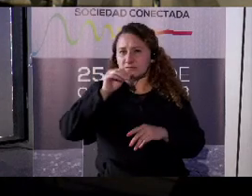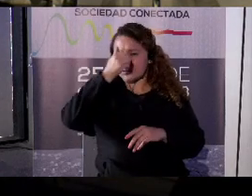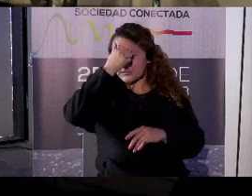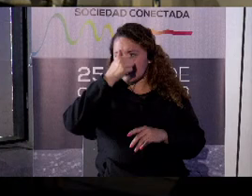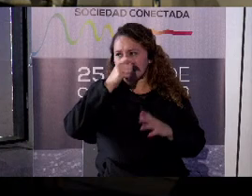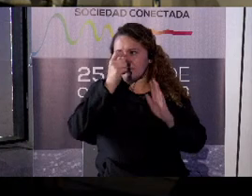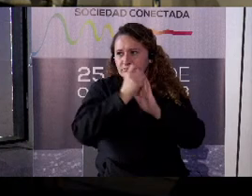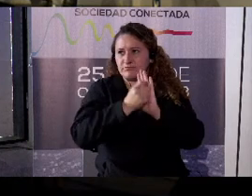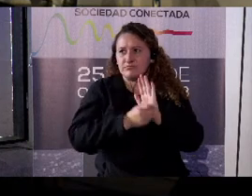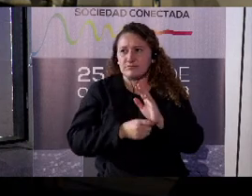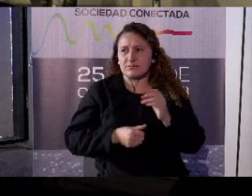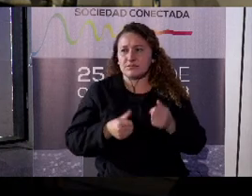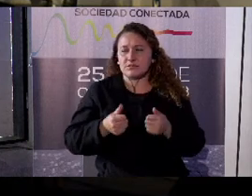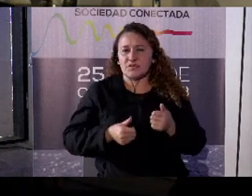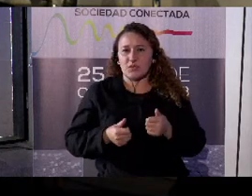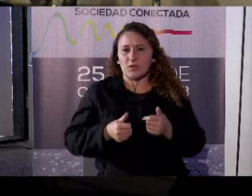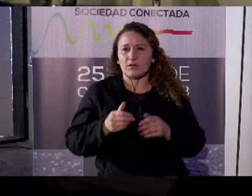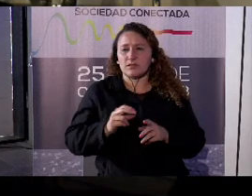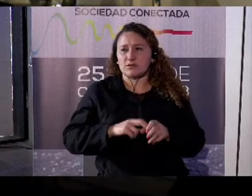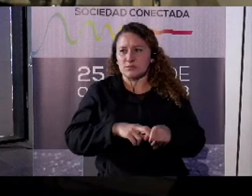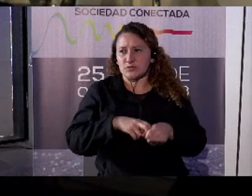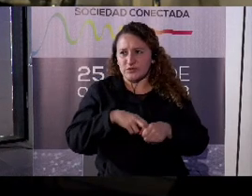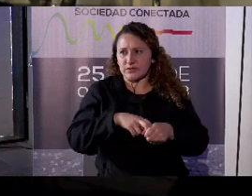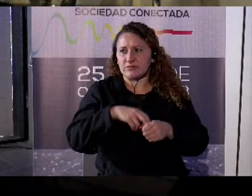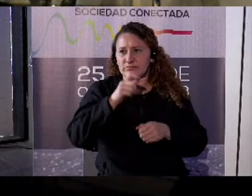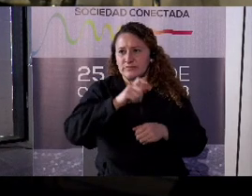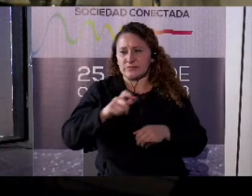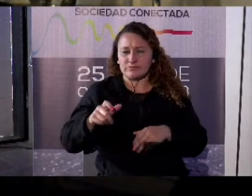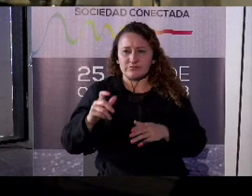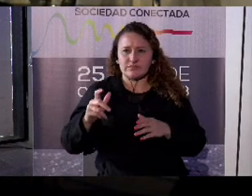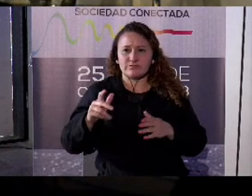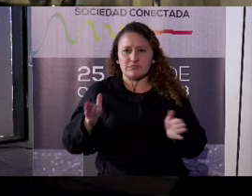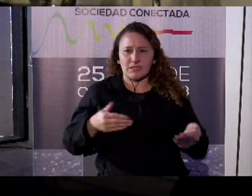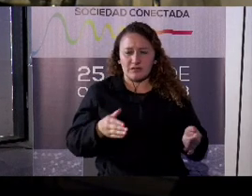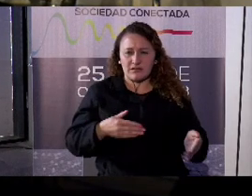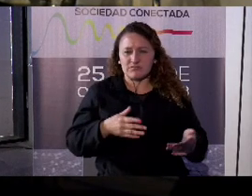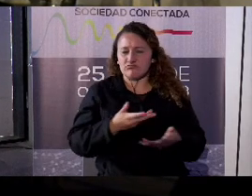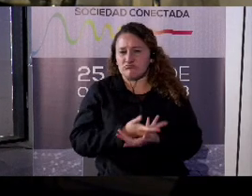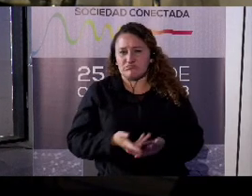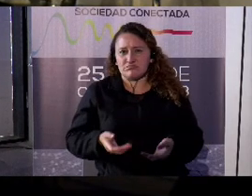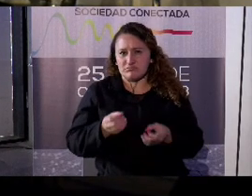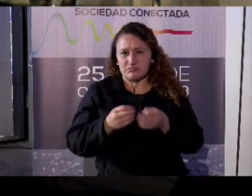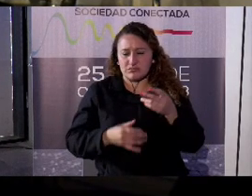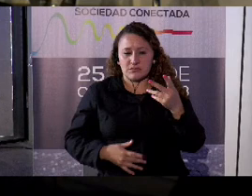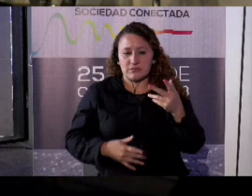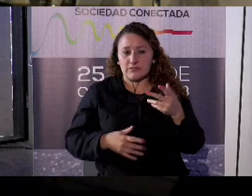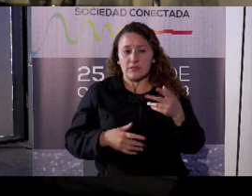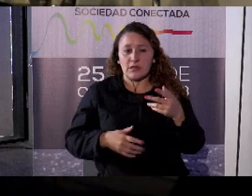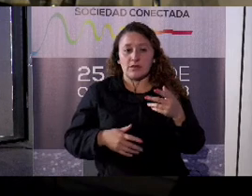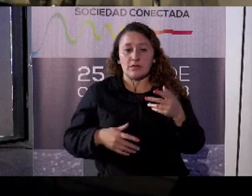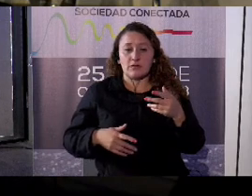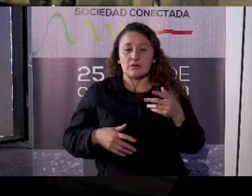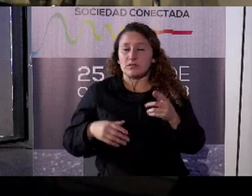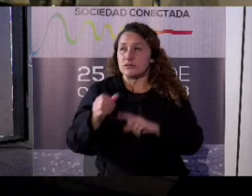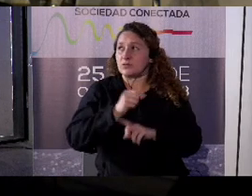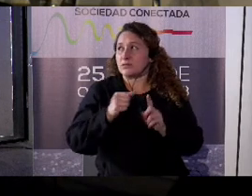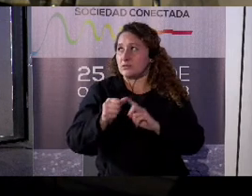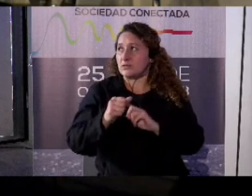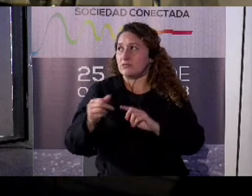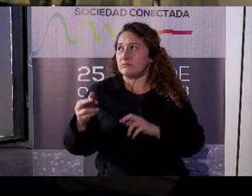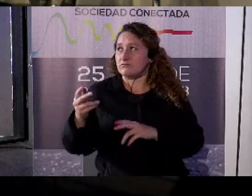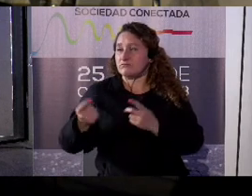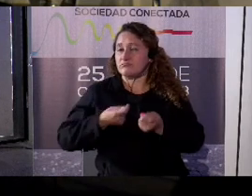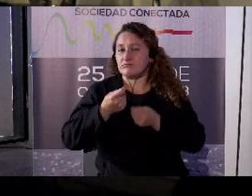para transporte para transporte de personas paquetes etcétera En social Network